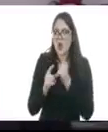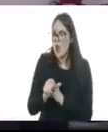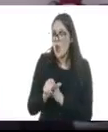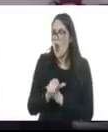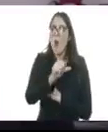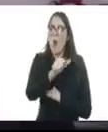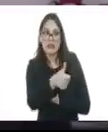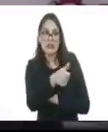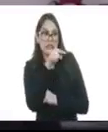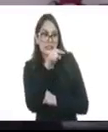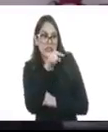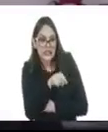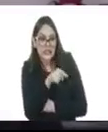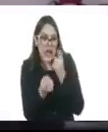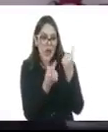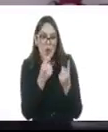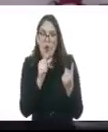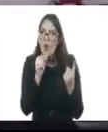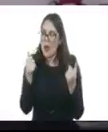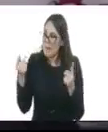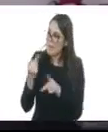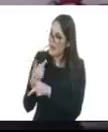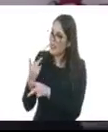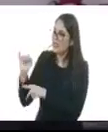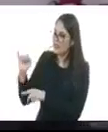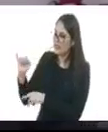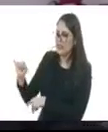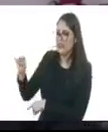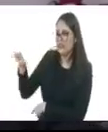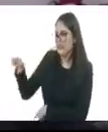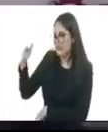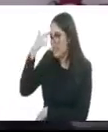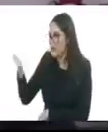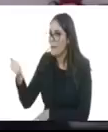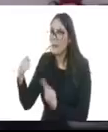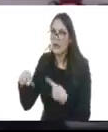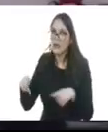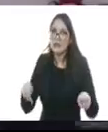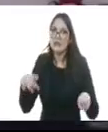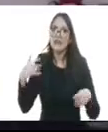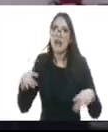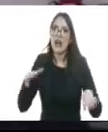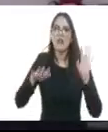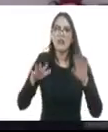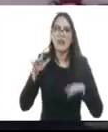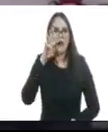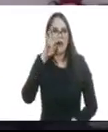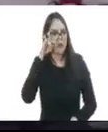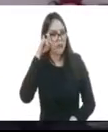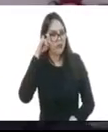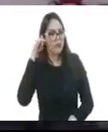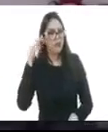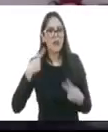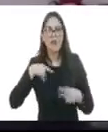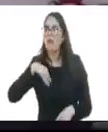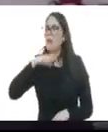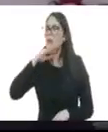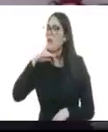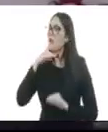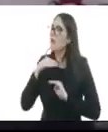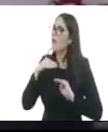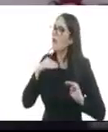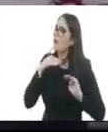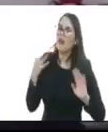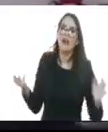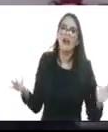de que hay situaciones que suceden, pues son más invisibles, ¿no? Que lo que puede ser la comunidad LGBT